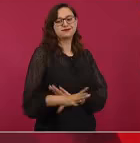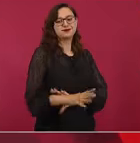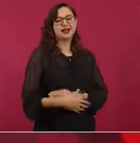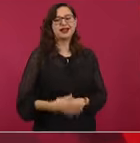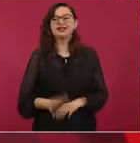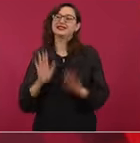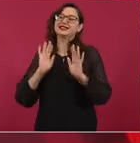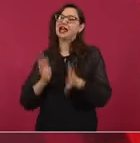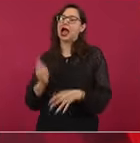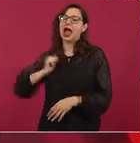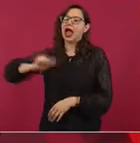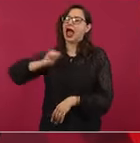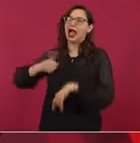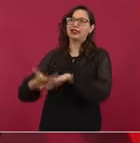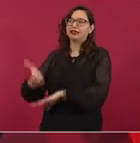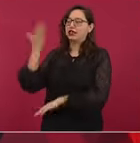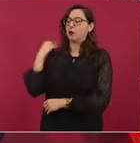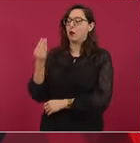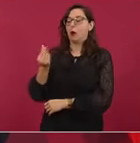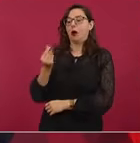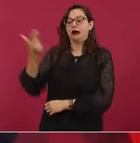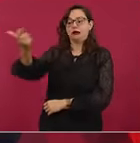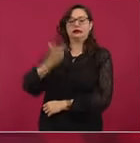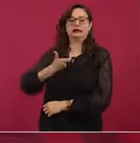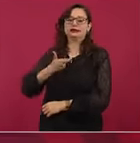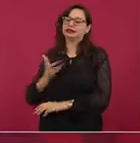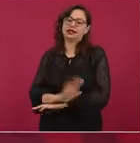ya pasó de moda.